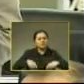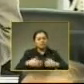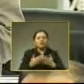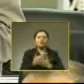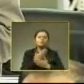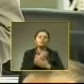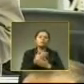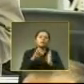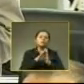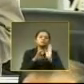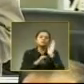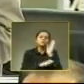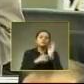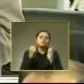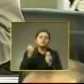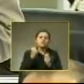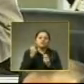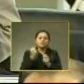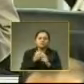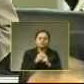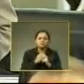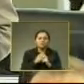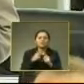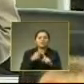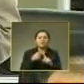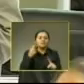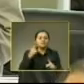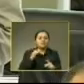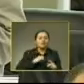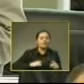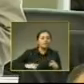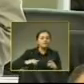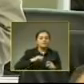Constitución los derechos a la comunicación desde la diversidad.